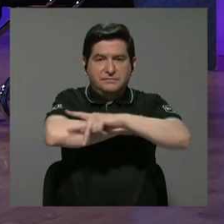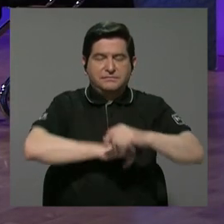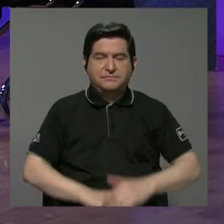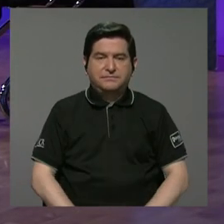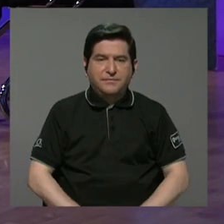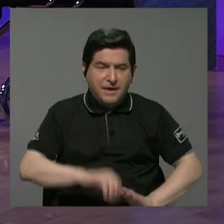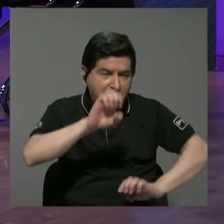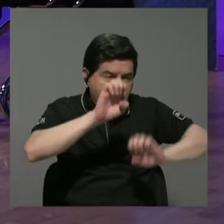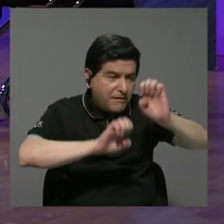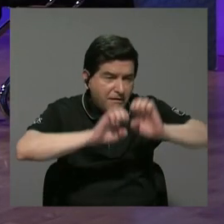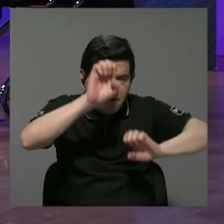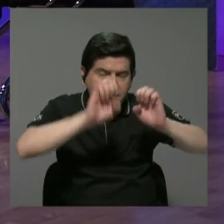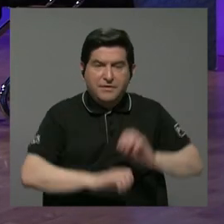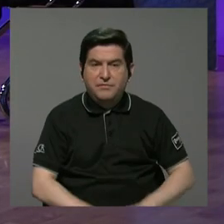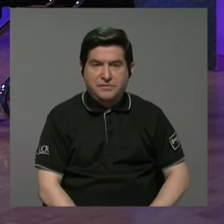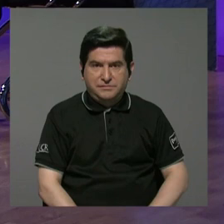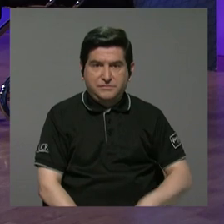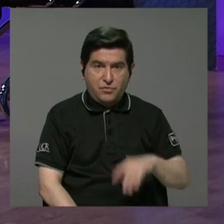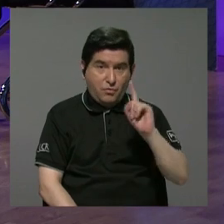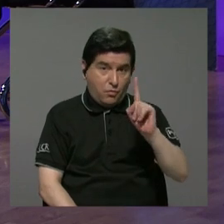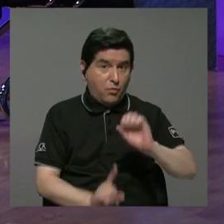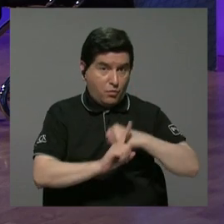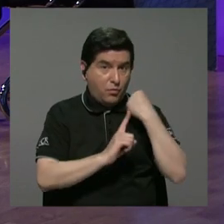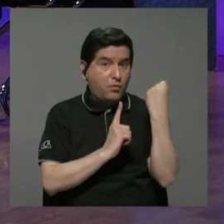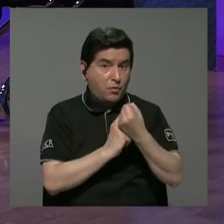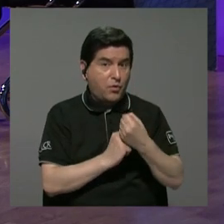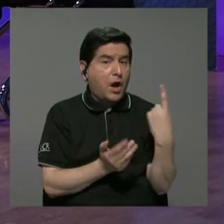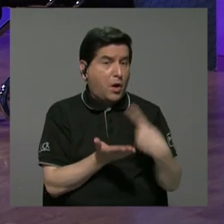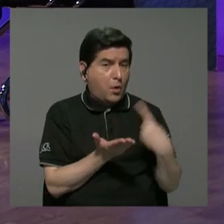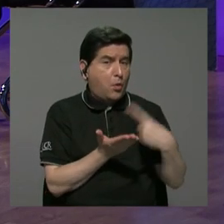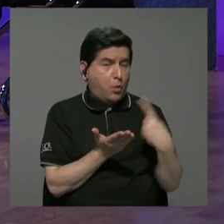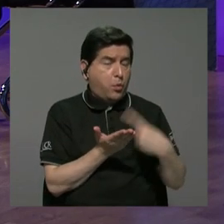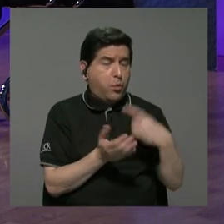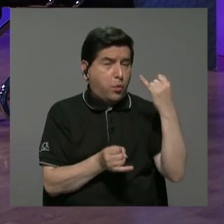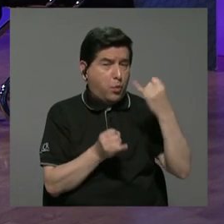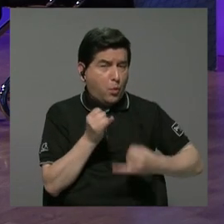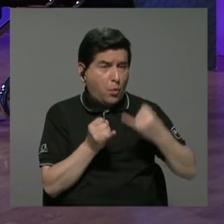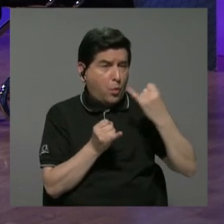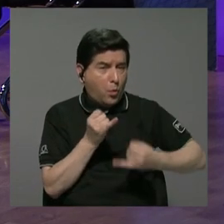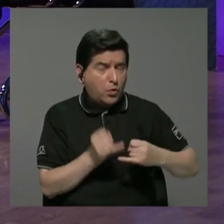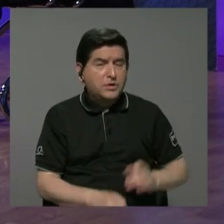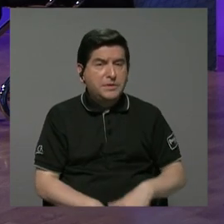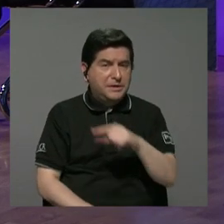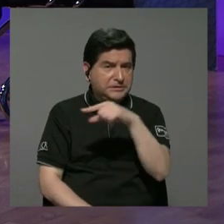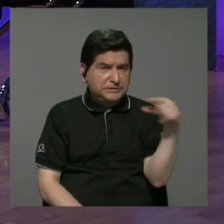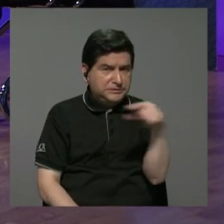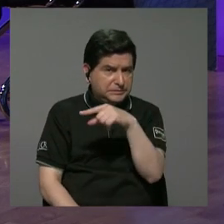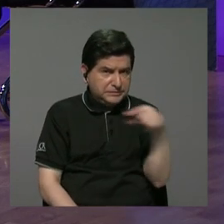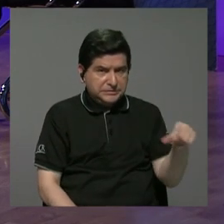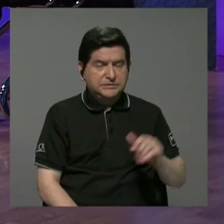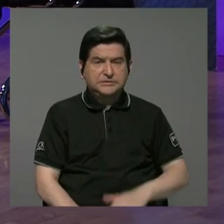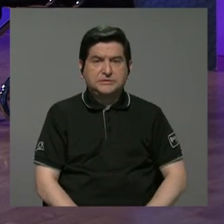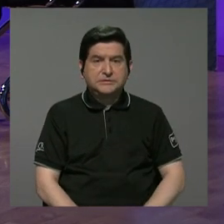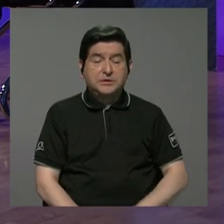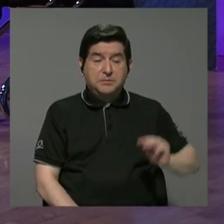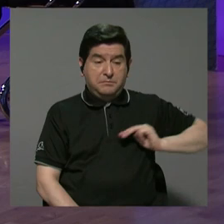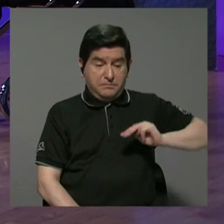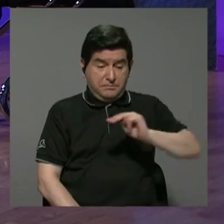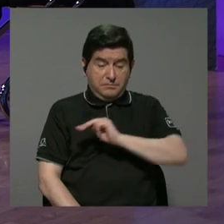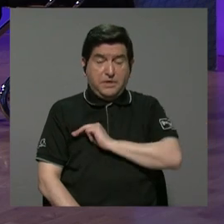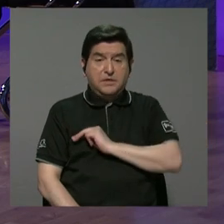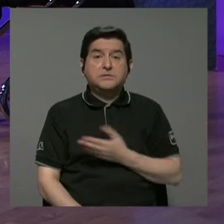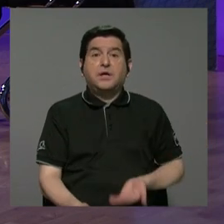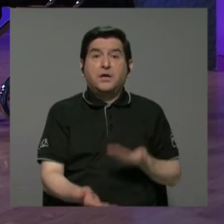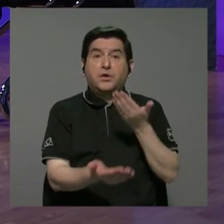La evaluación, que es uno de los asuntos que más se ha discutido en estas últimas semanas, el ministerio hace